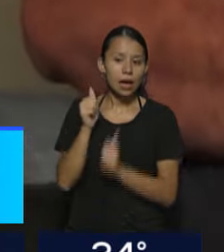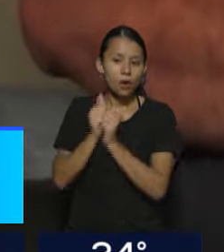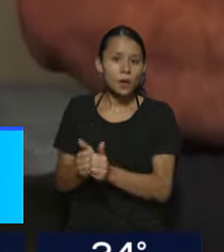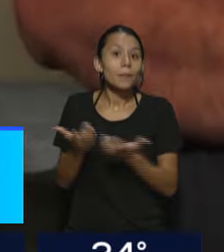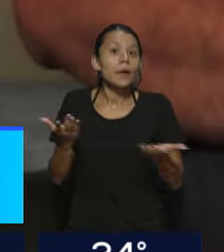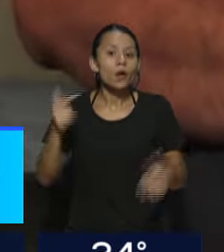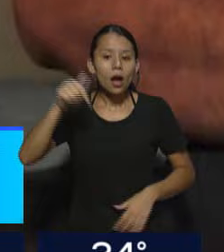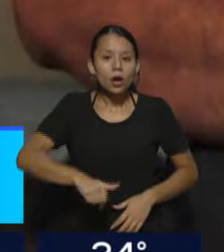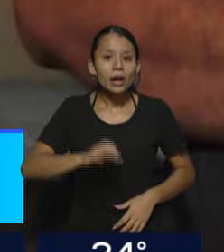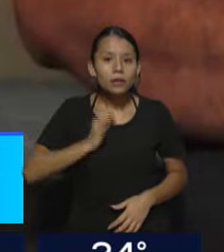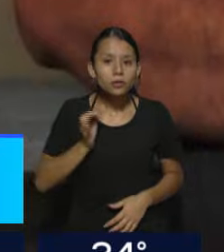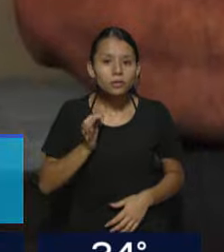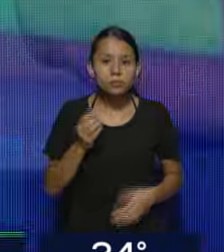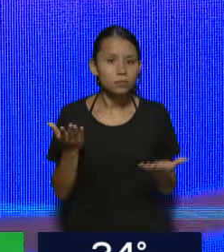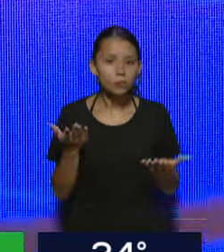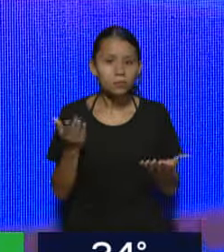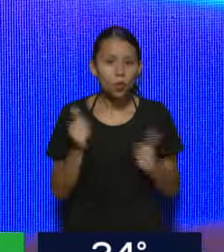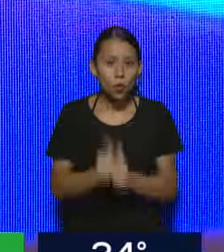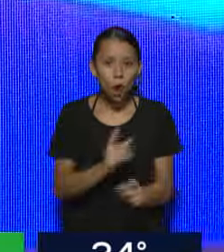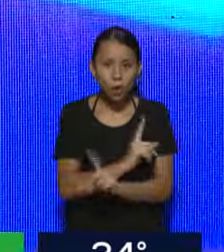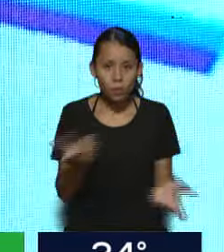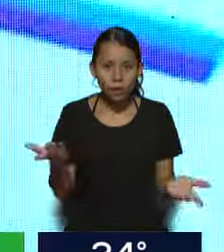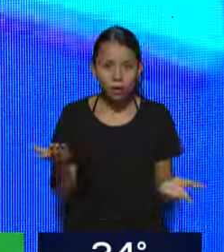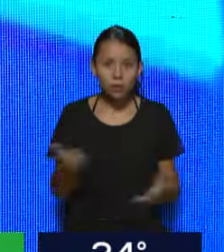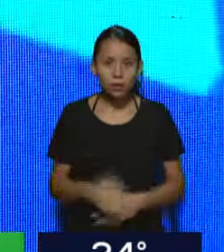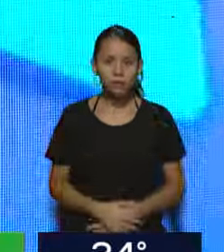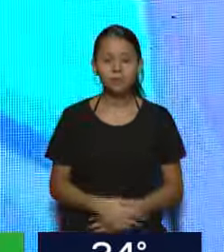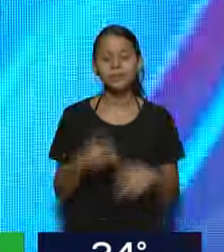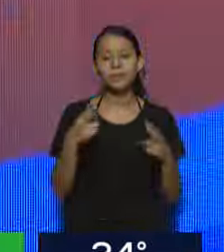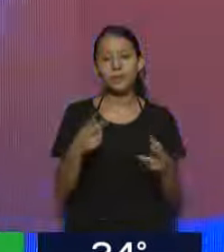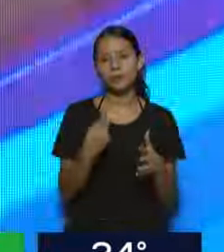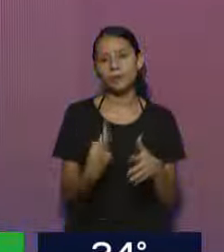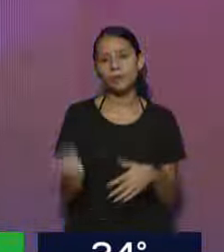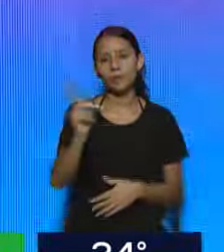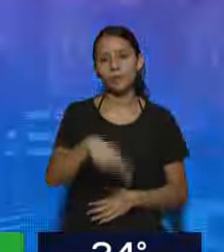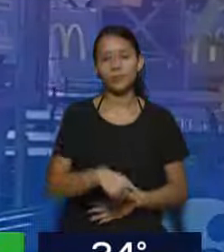claro, pero este año ya está. Pausa, ya volvemos.